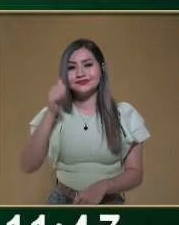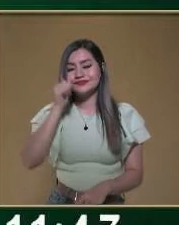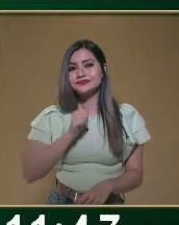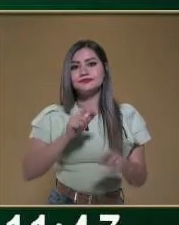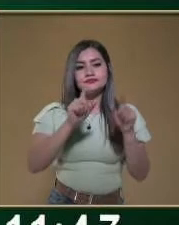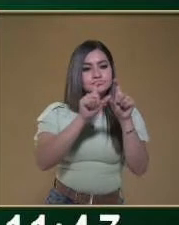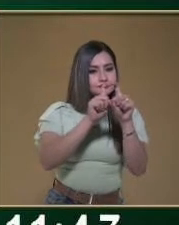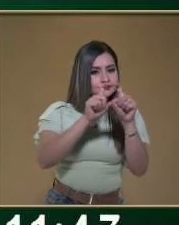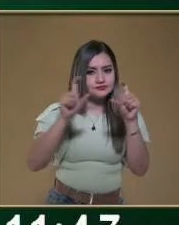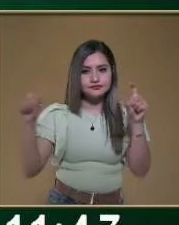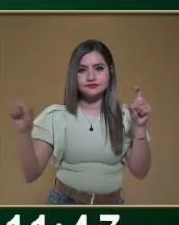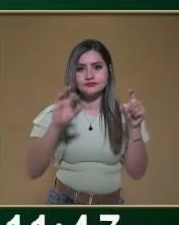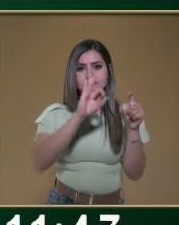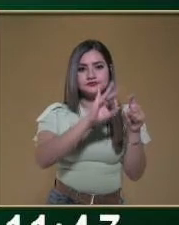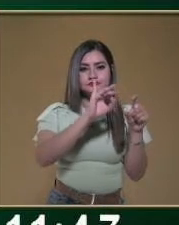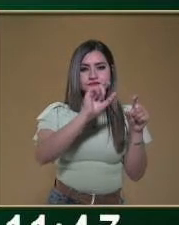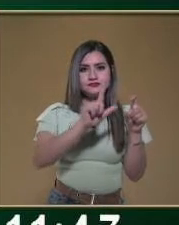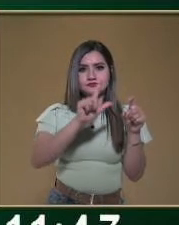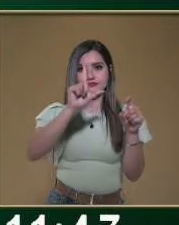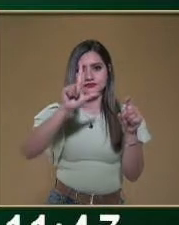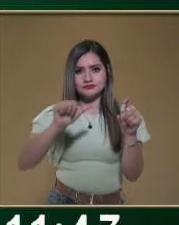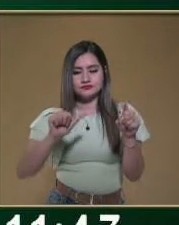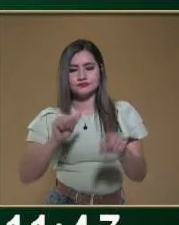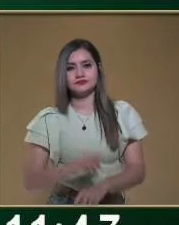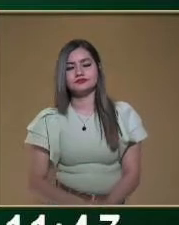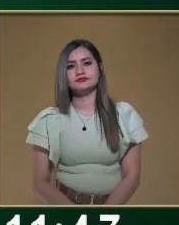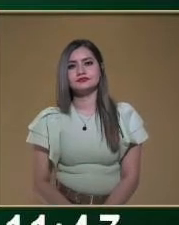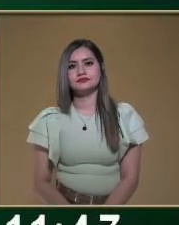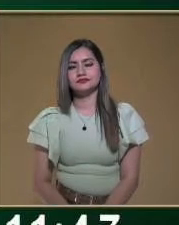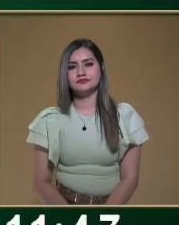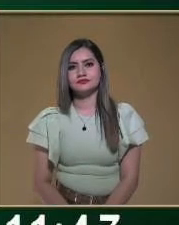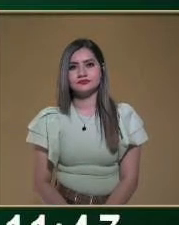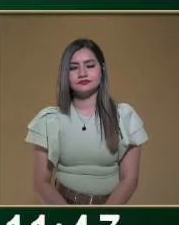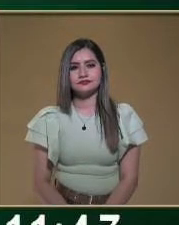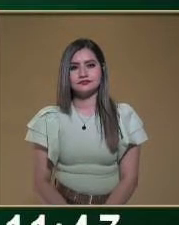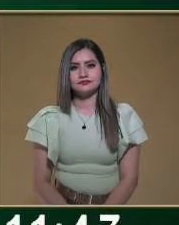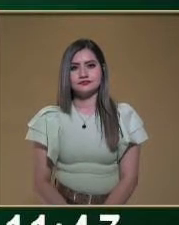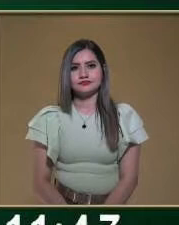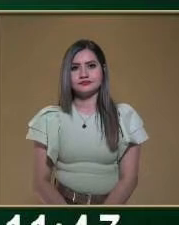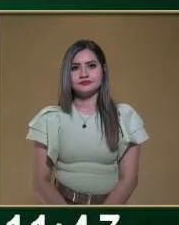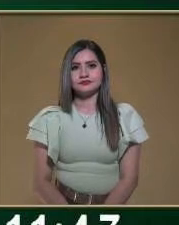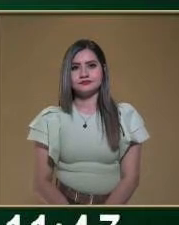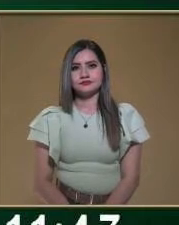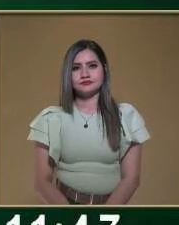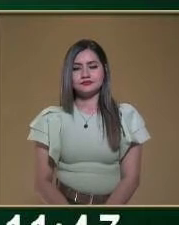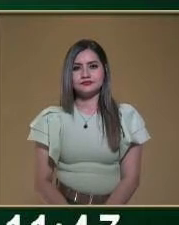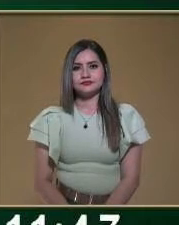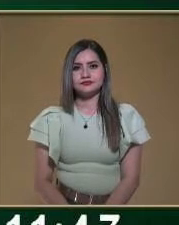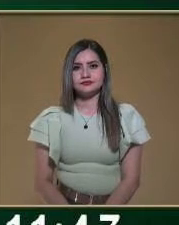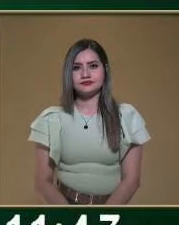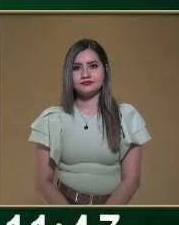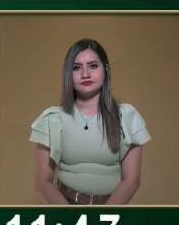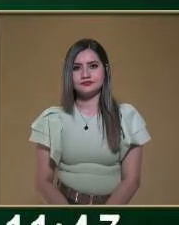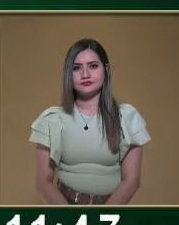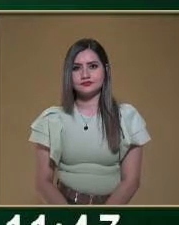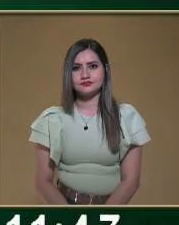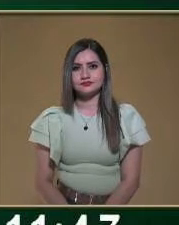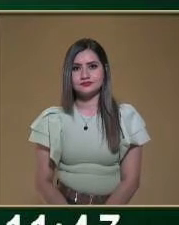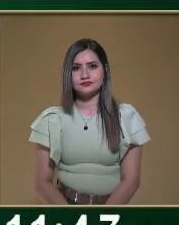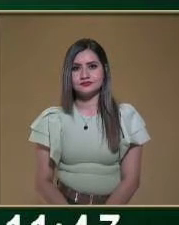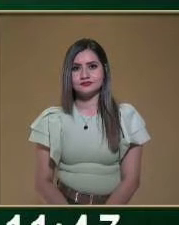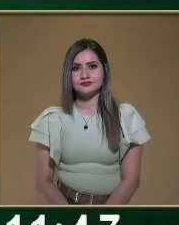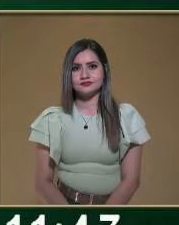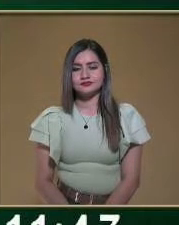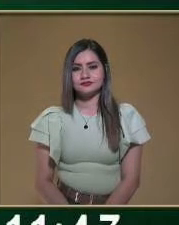en forma horizontal o acostado, como le decimos a veces las maestras a los niños, ¿verdad? Así, acostado. Se encuentran en